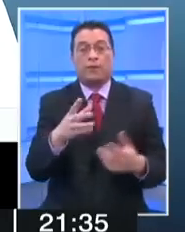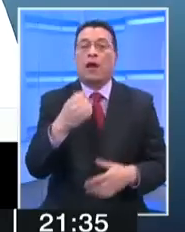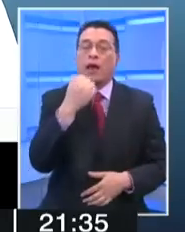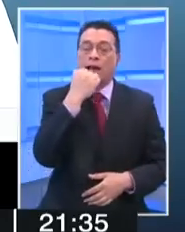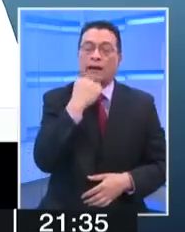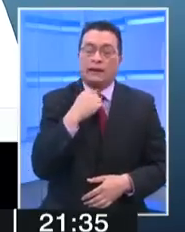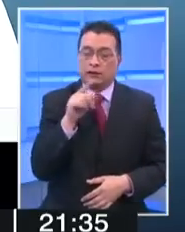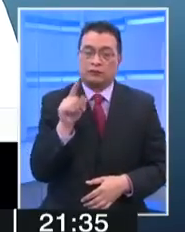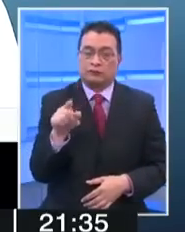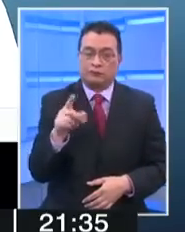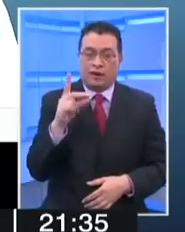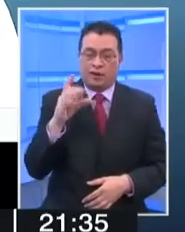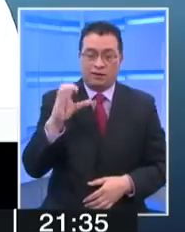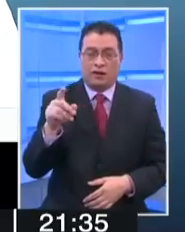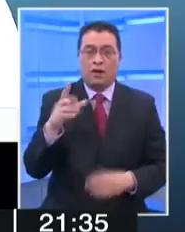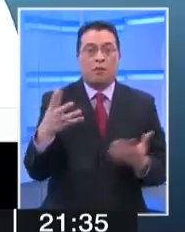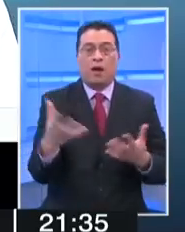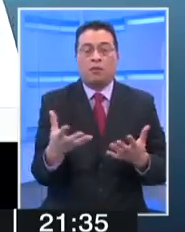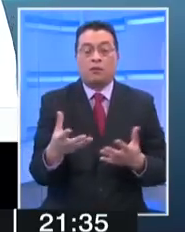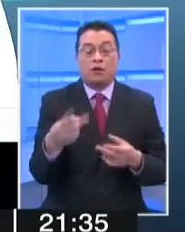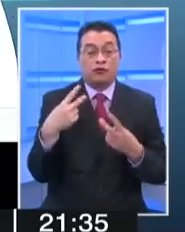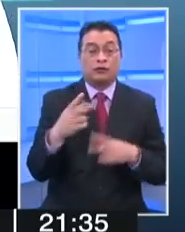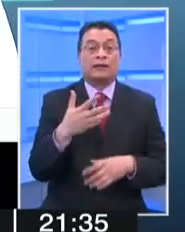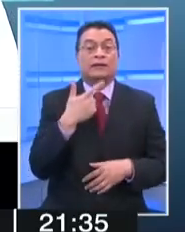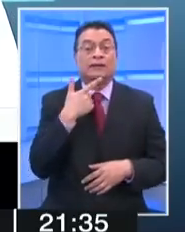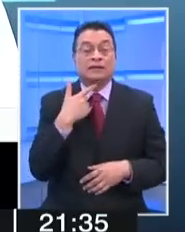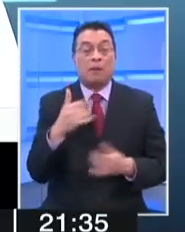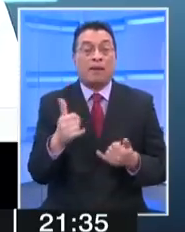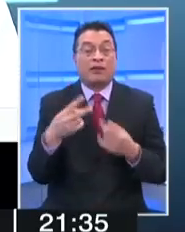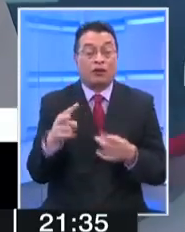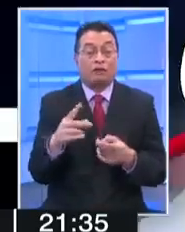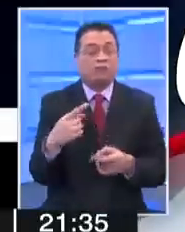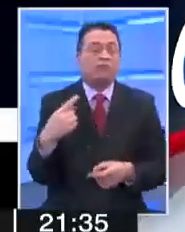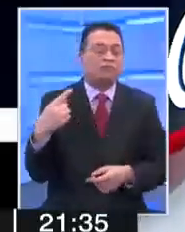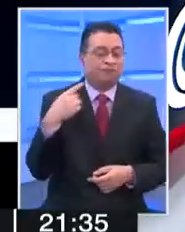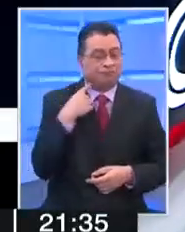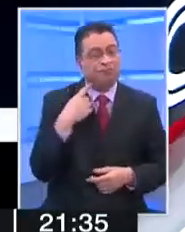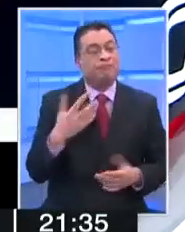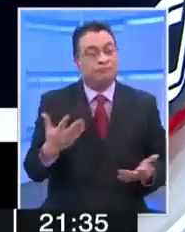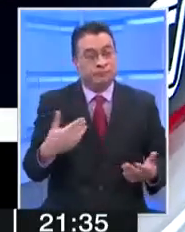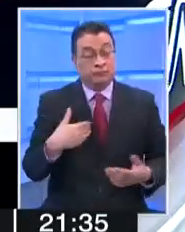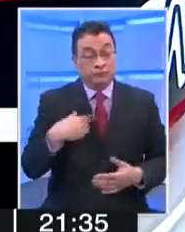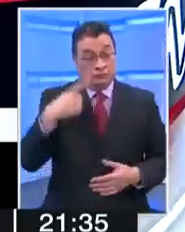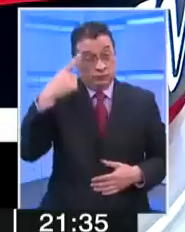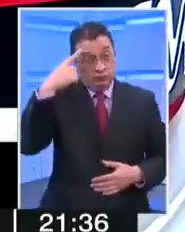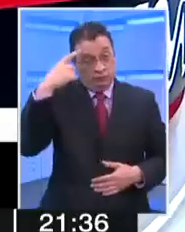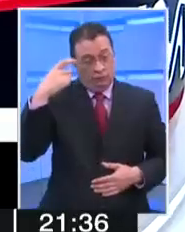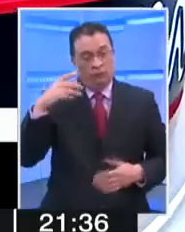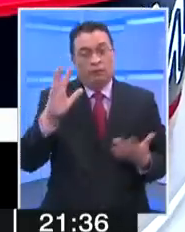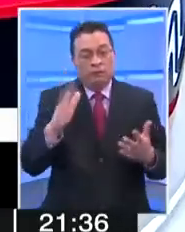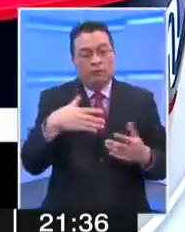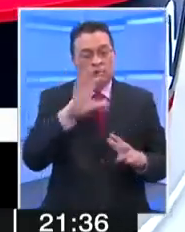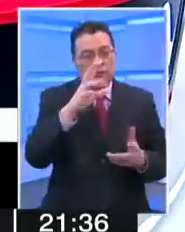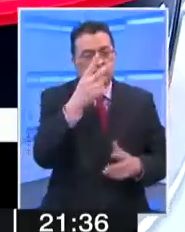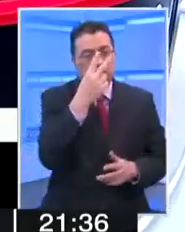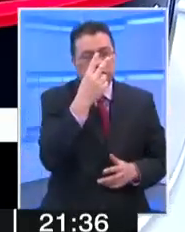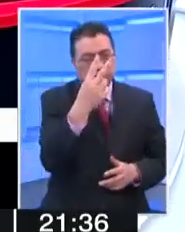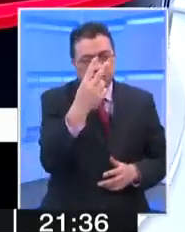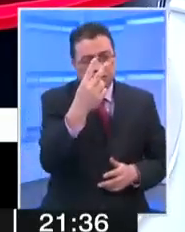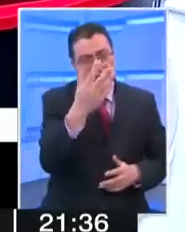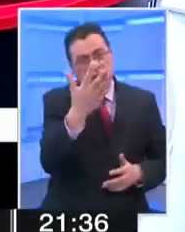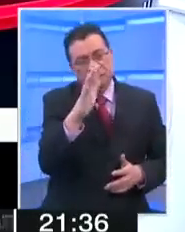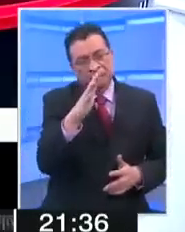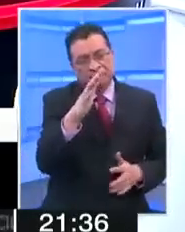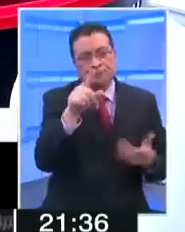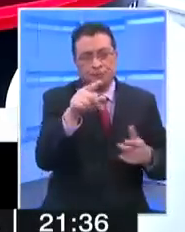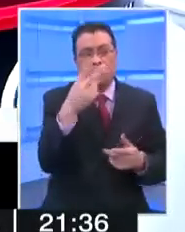un error que que sería gfal para para sus propias pretensiones como partido y creo que no se vería la ciudadanía no